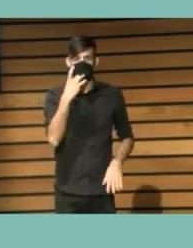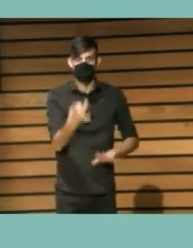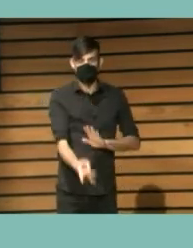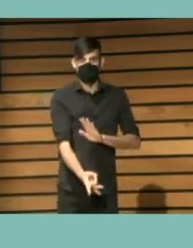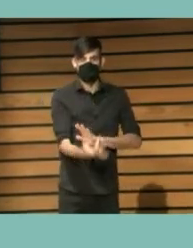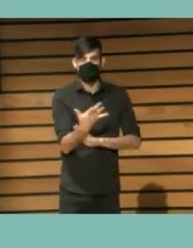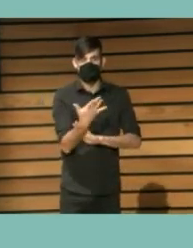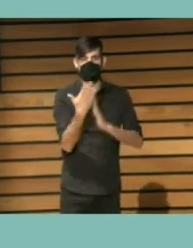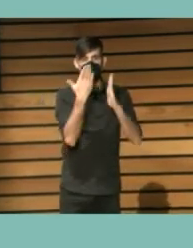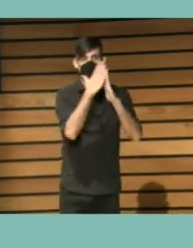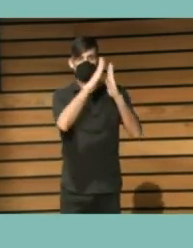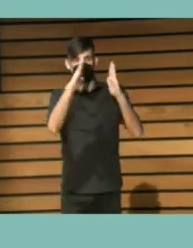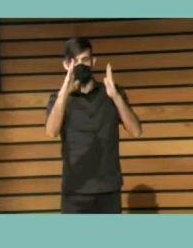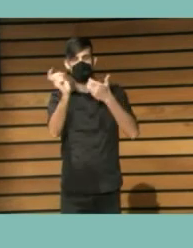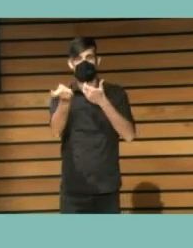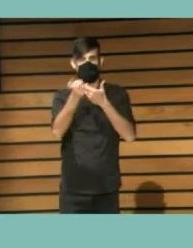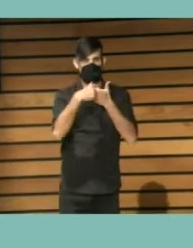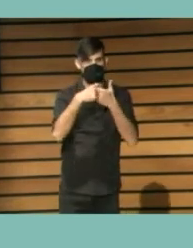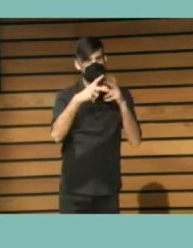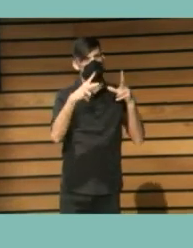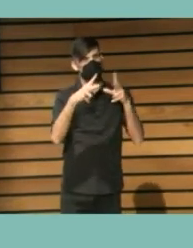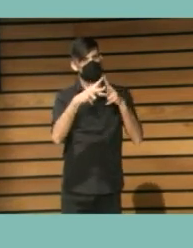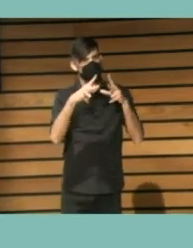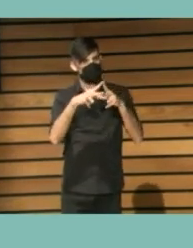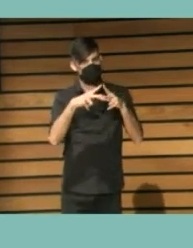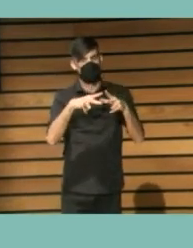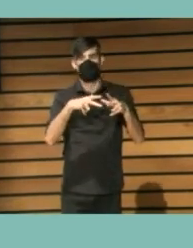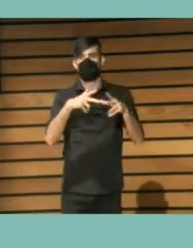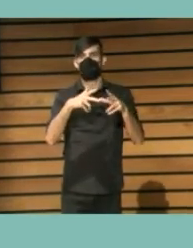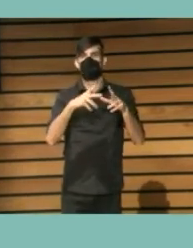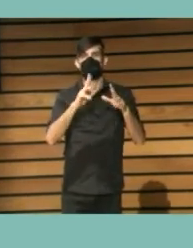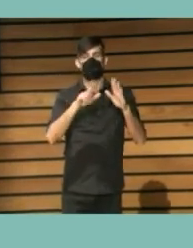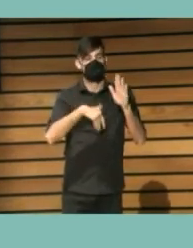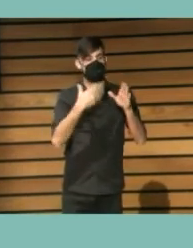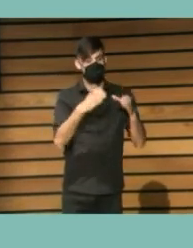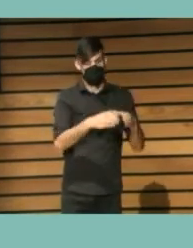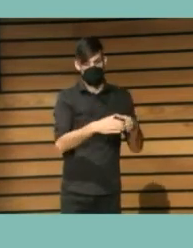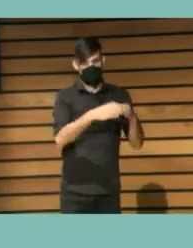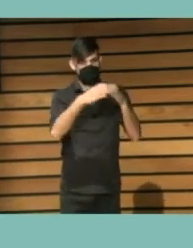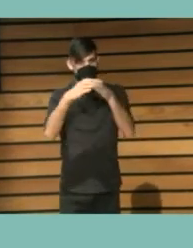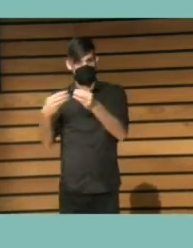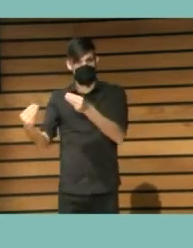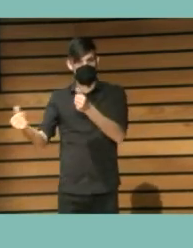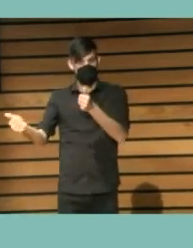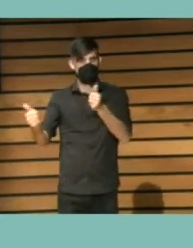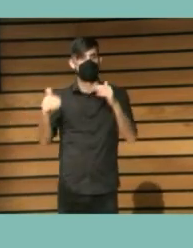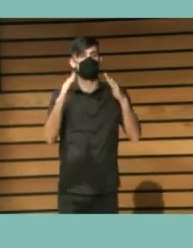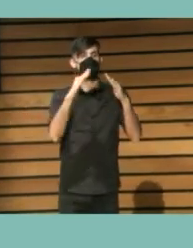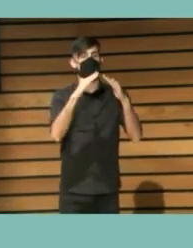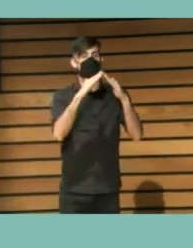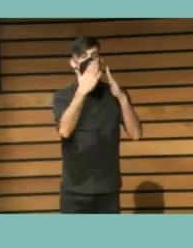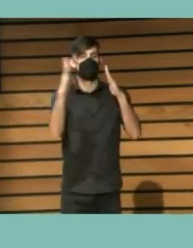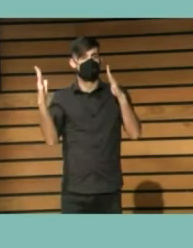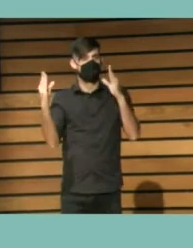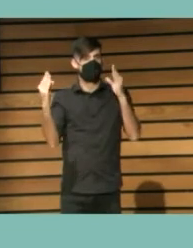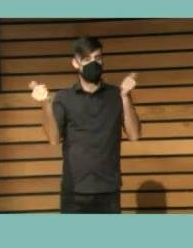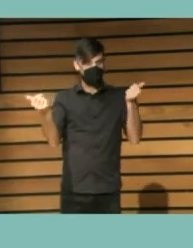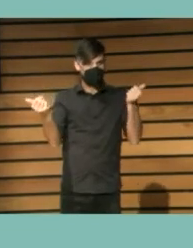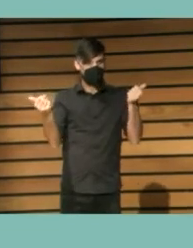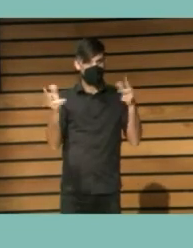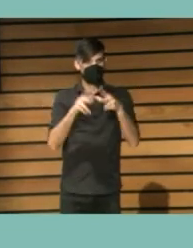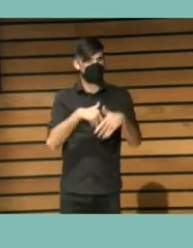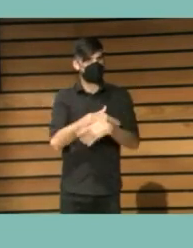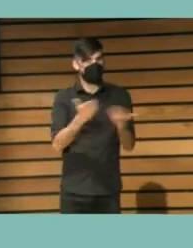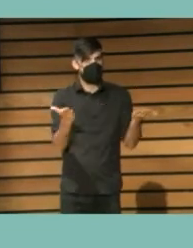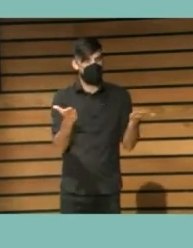muy participativa, muy social y al final desaparece cuando se marchan las personas, pues la ciudadanía, como no tiene asumido esa definición